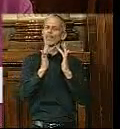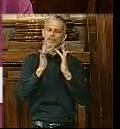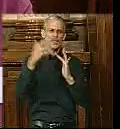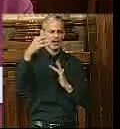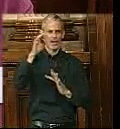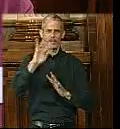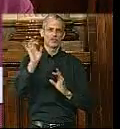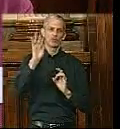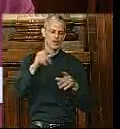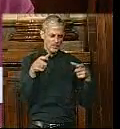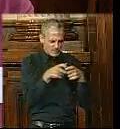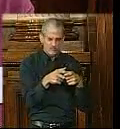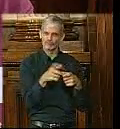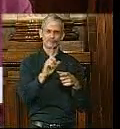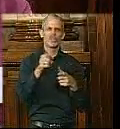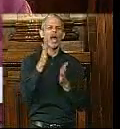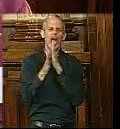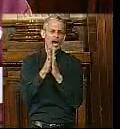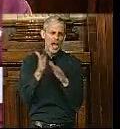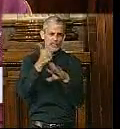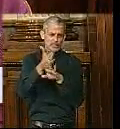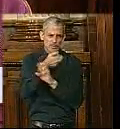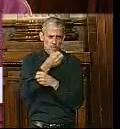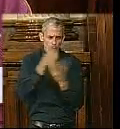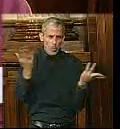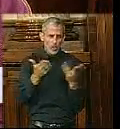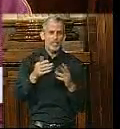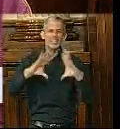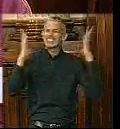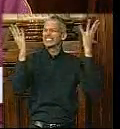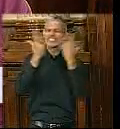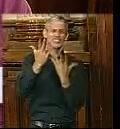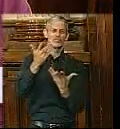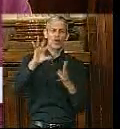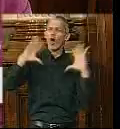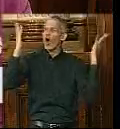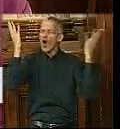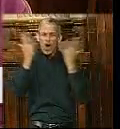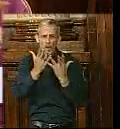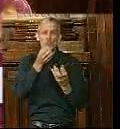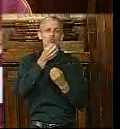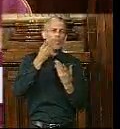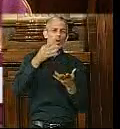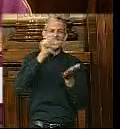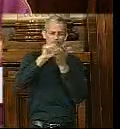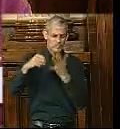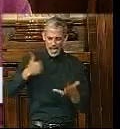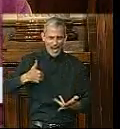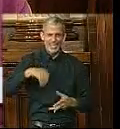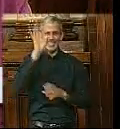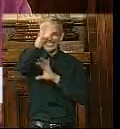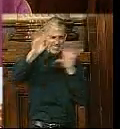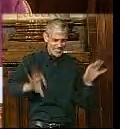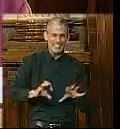y al ser accesible y gratuito, entran los chicos de todas partes del mundo, de todas las partes de Argentina, de todas